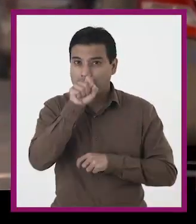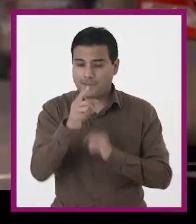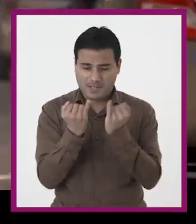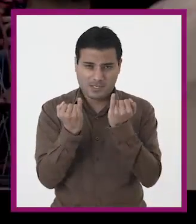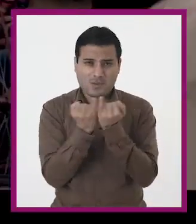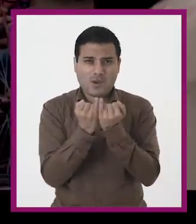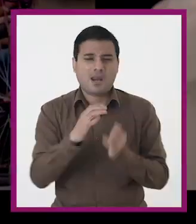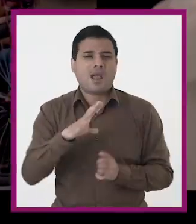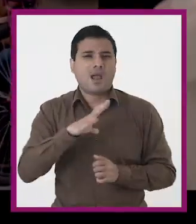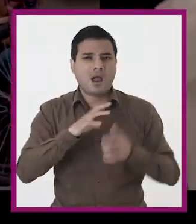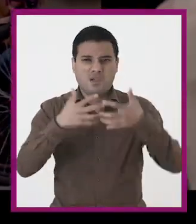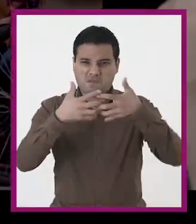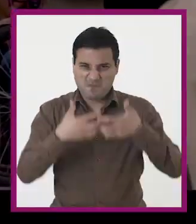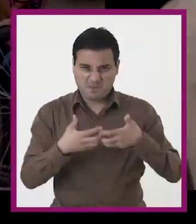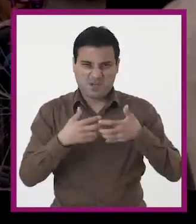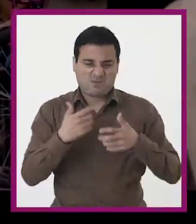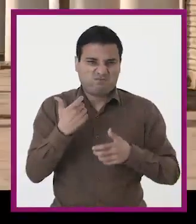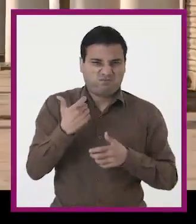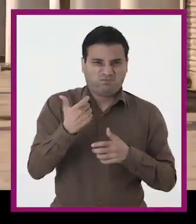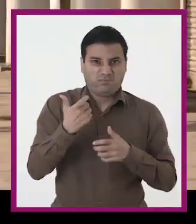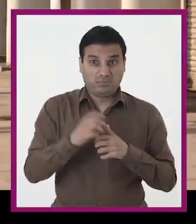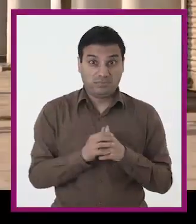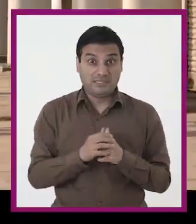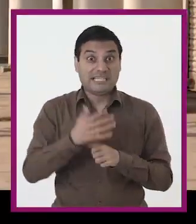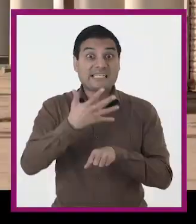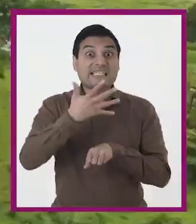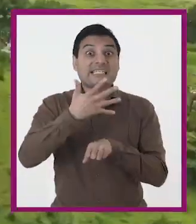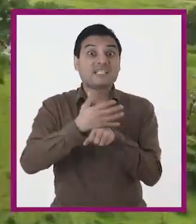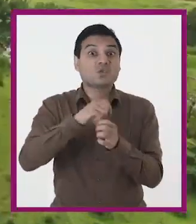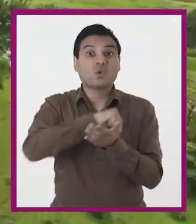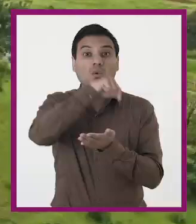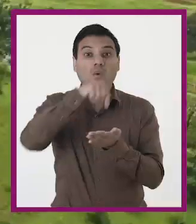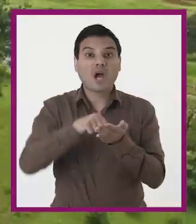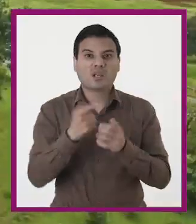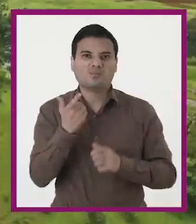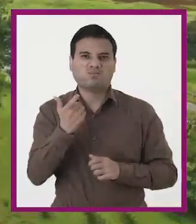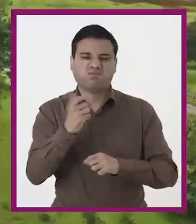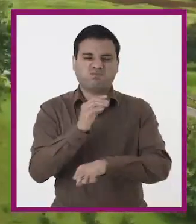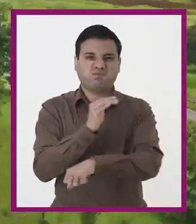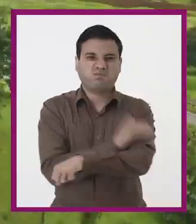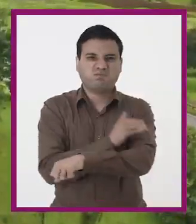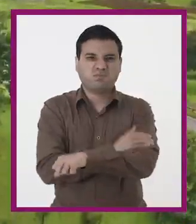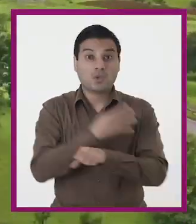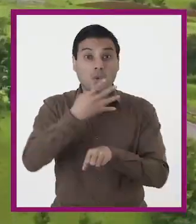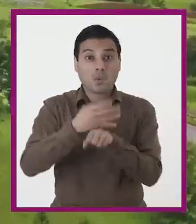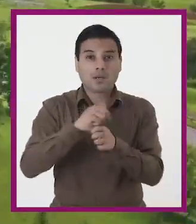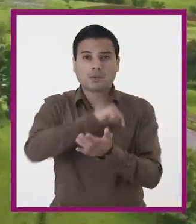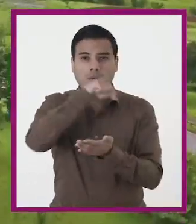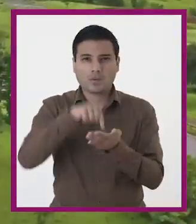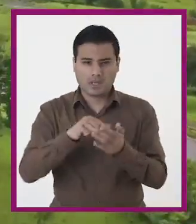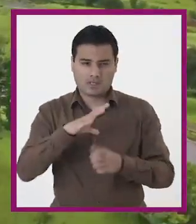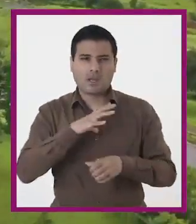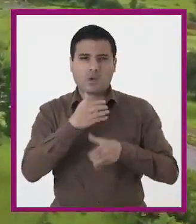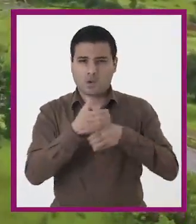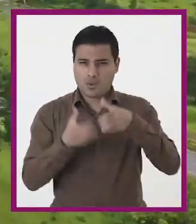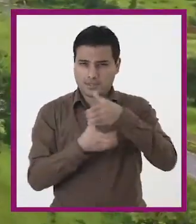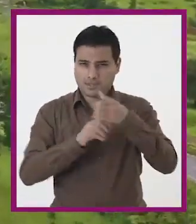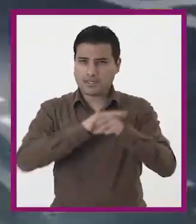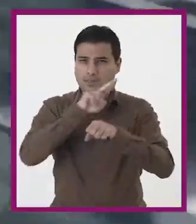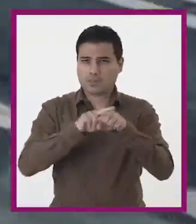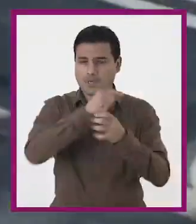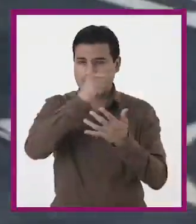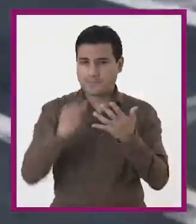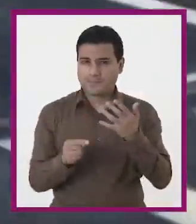Es la quinta economía mundial en términos de Producto Interno Bruto y ocupa el cuarto lugar en recursos